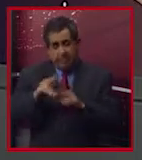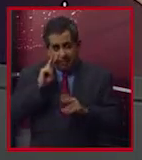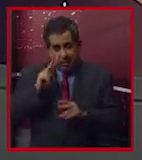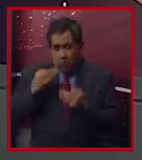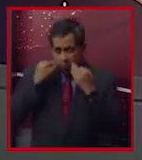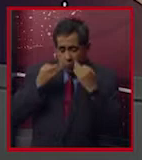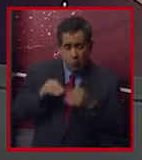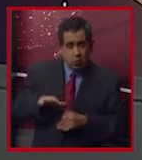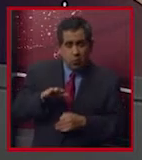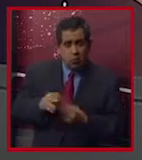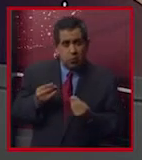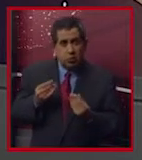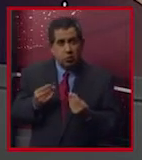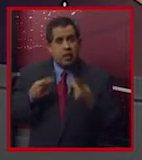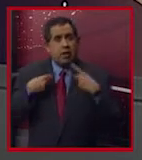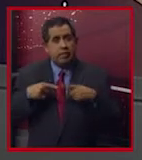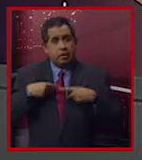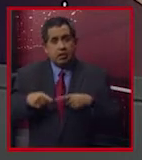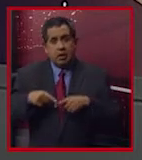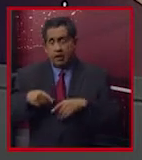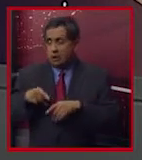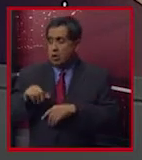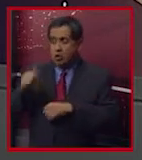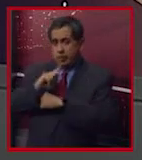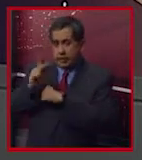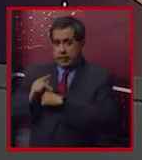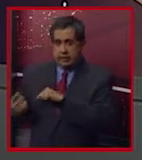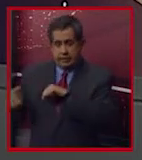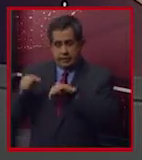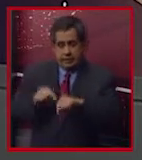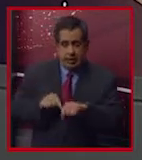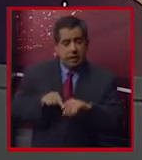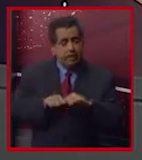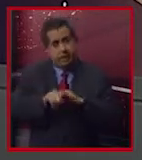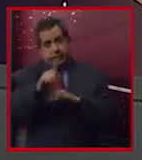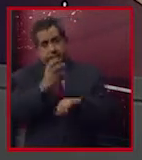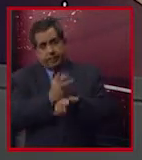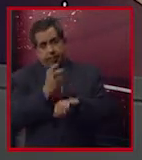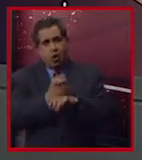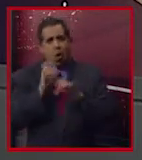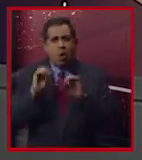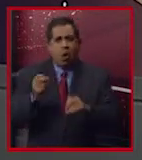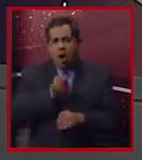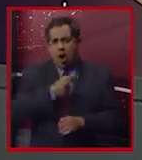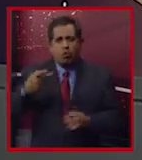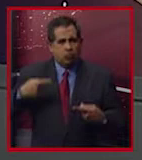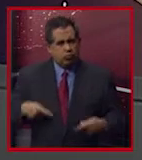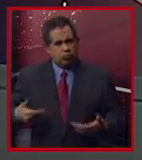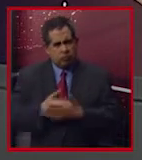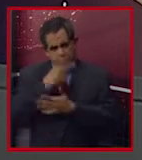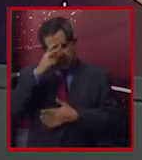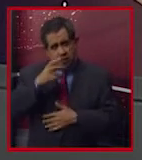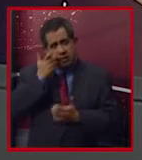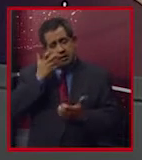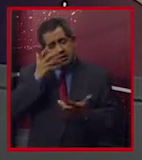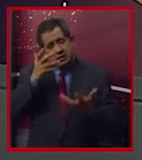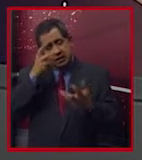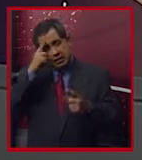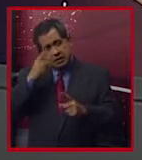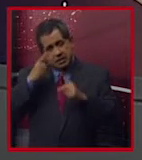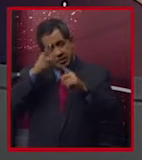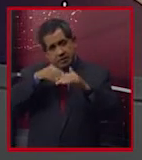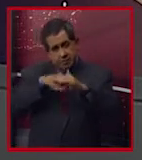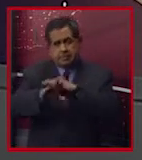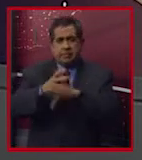México, tanto en personas extranjeras en tránsito hacia Estados Unidos, como de mexicanos que aspiran a llegar y vivir en ese país,